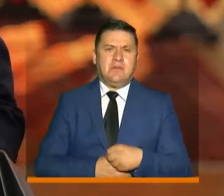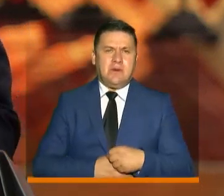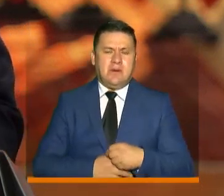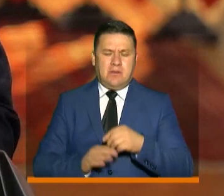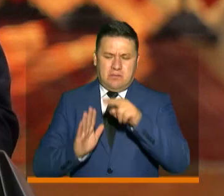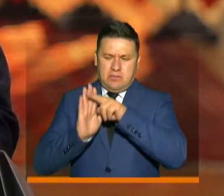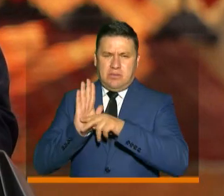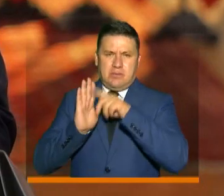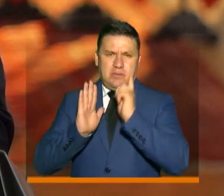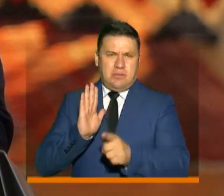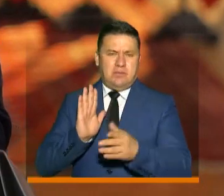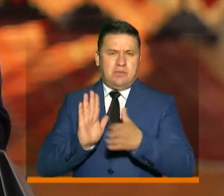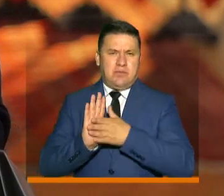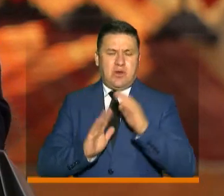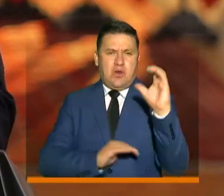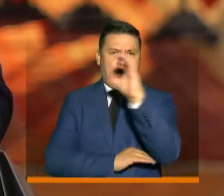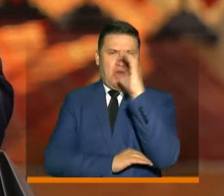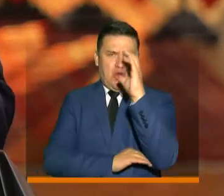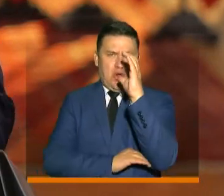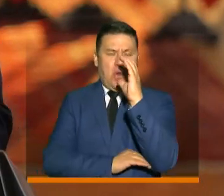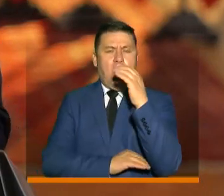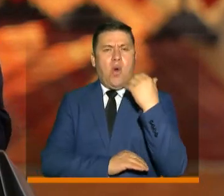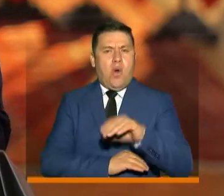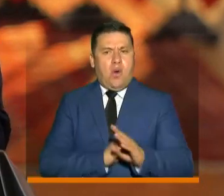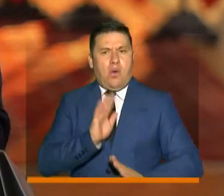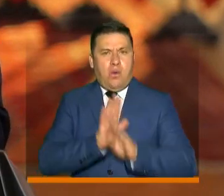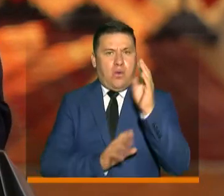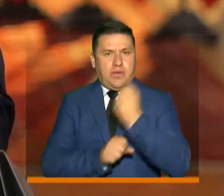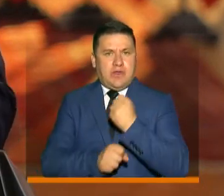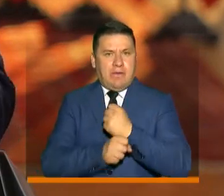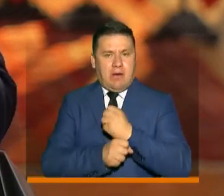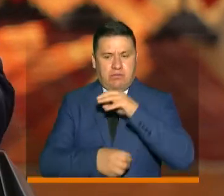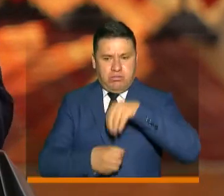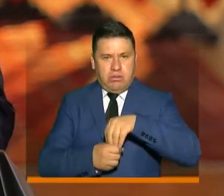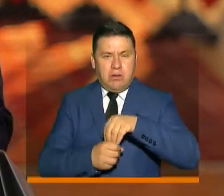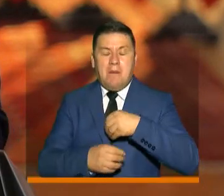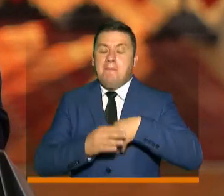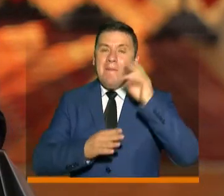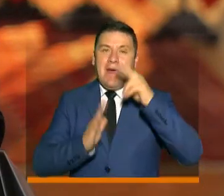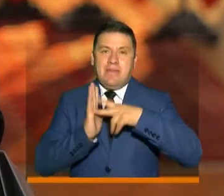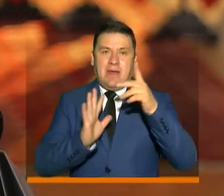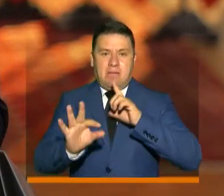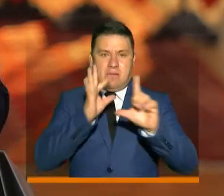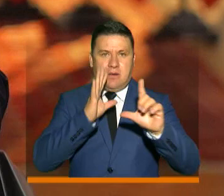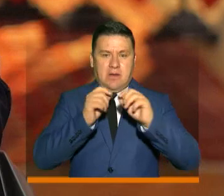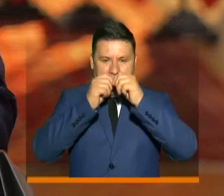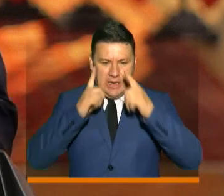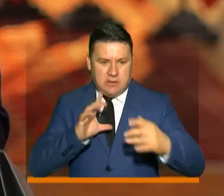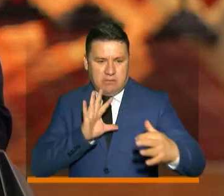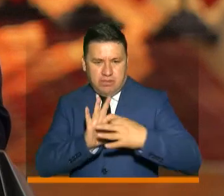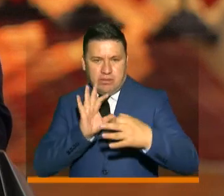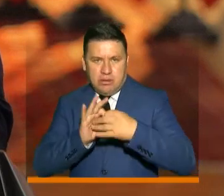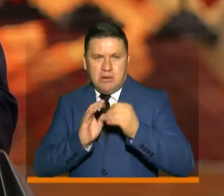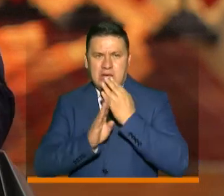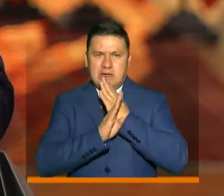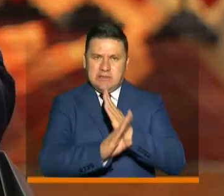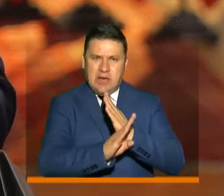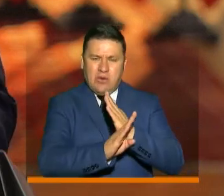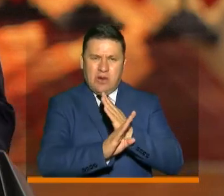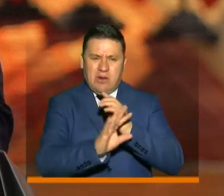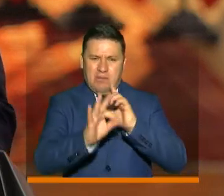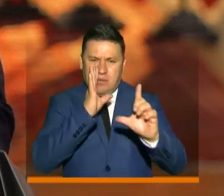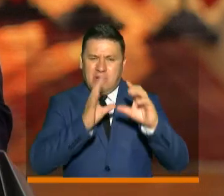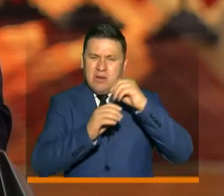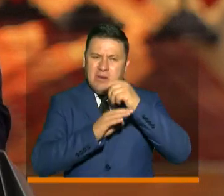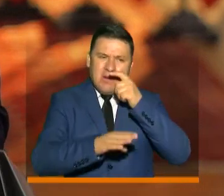un marco regulatorio moderno para el país que incluyen el trabajo remoto la digitalización de servicios del estado ciberseguridad y la